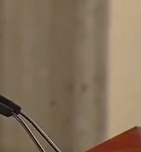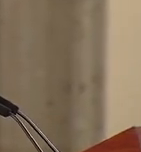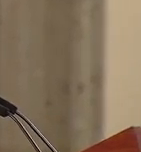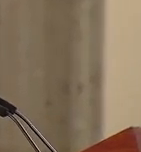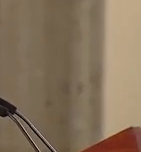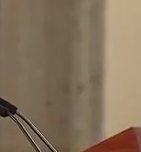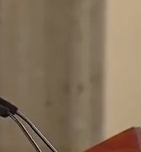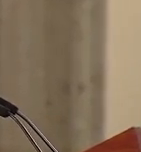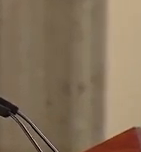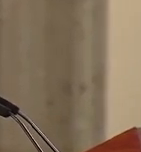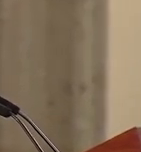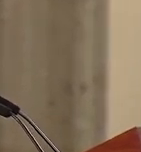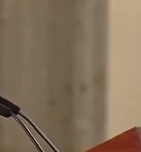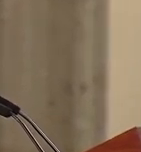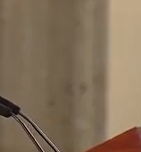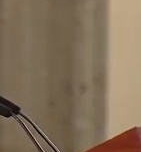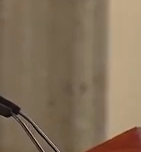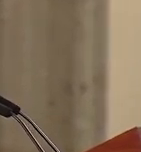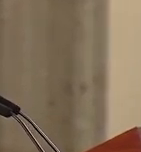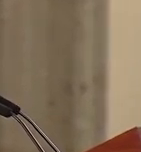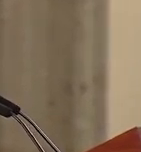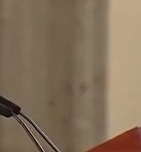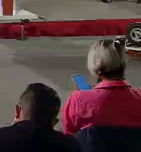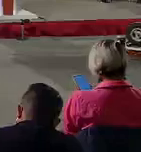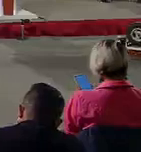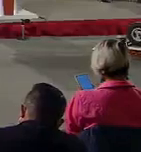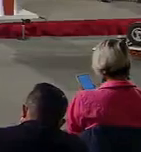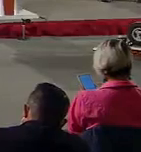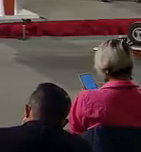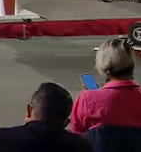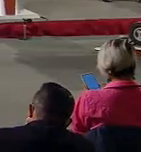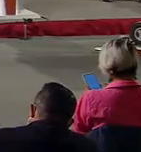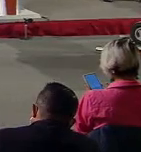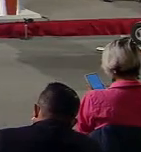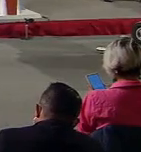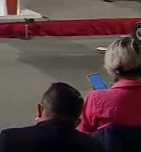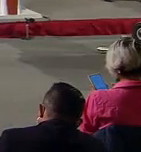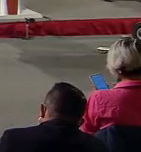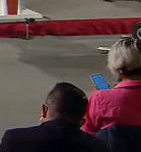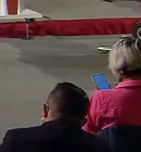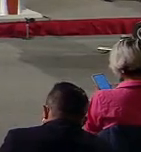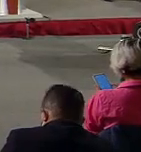creyentes, los libres pensadores. Además,